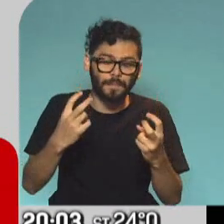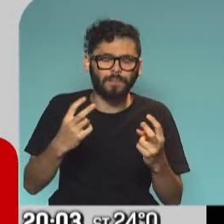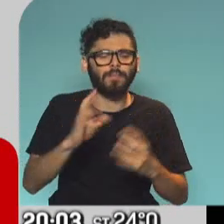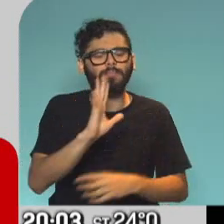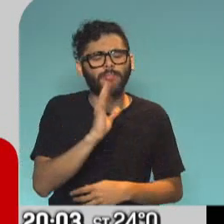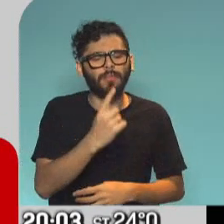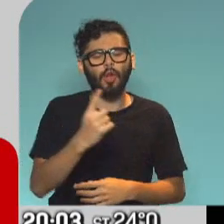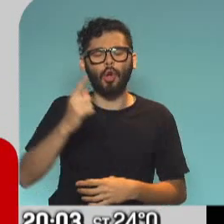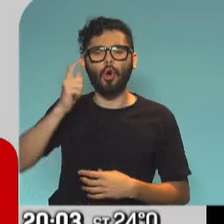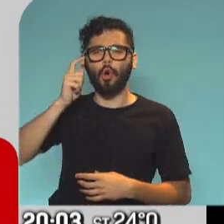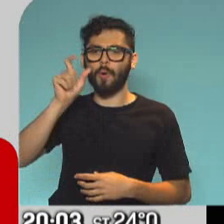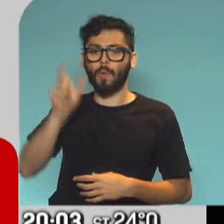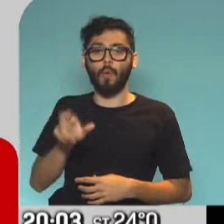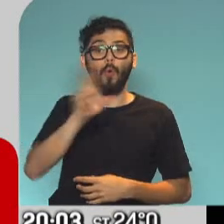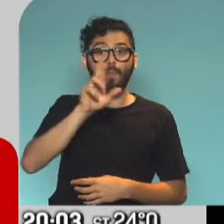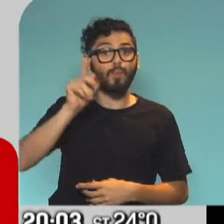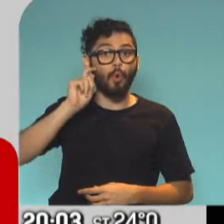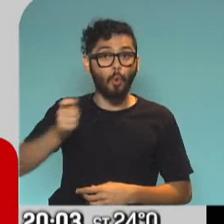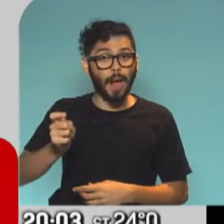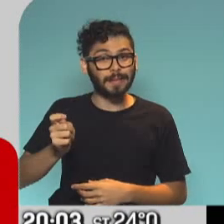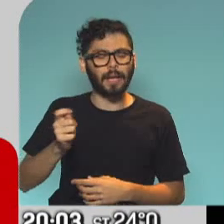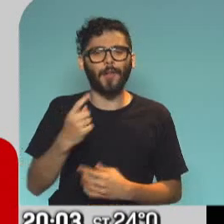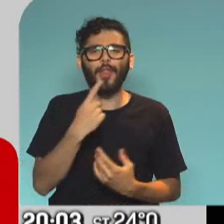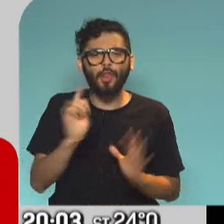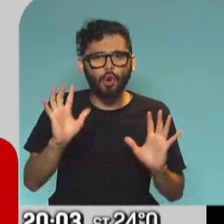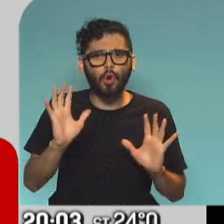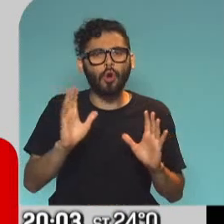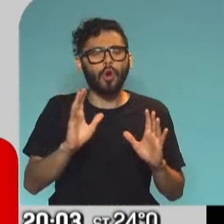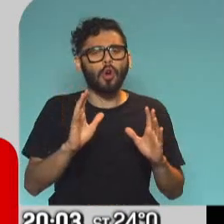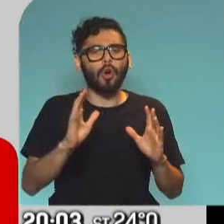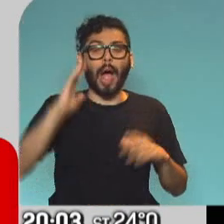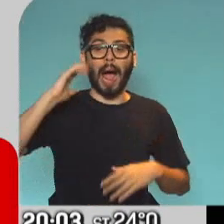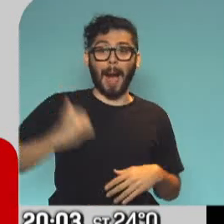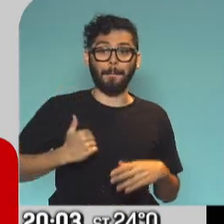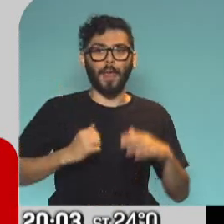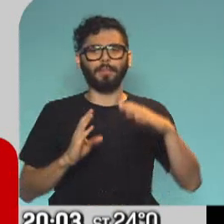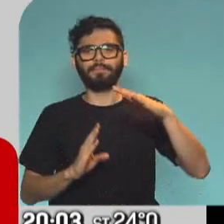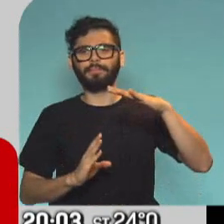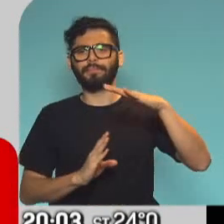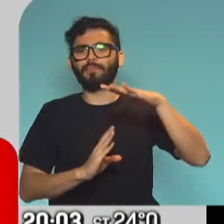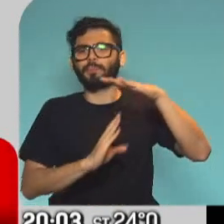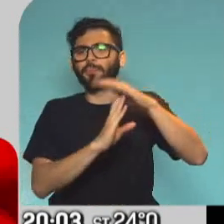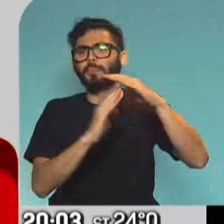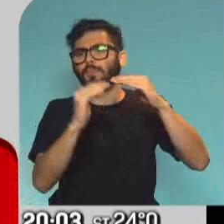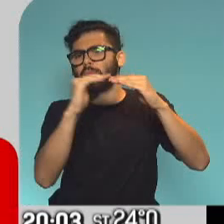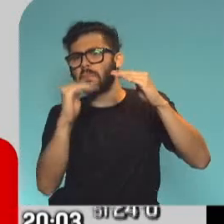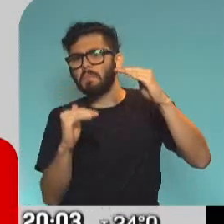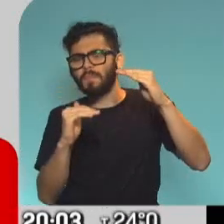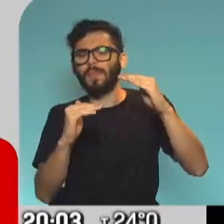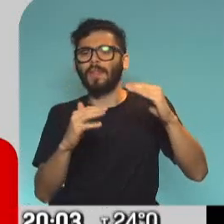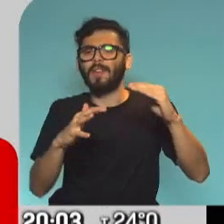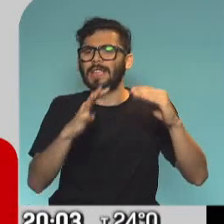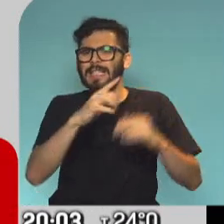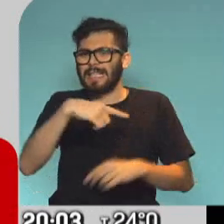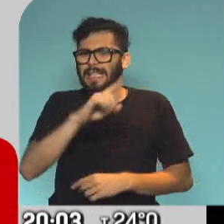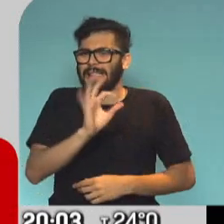había establecido que distintos altos mandos de la Armada sabían que el buque estaba en estado